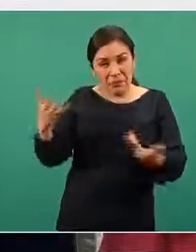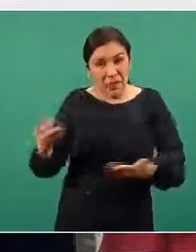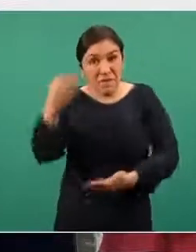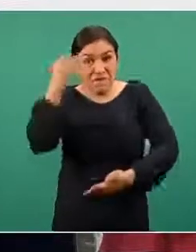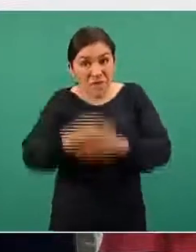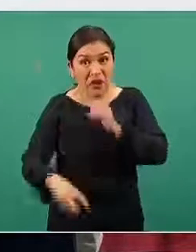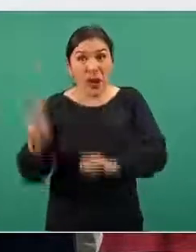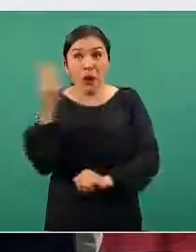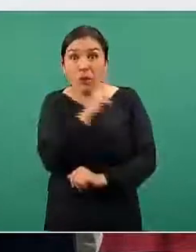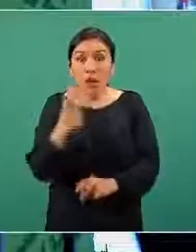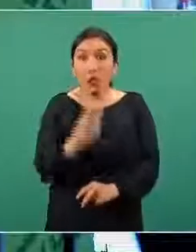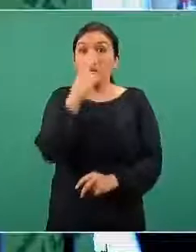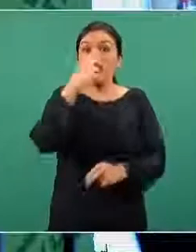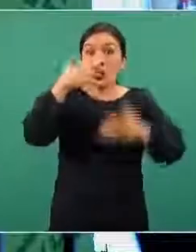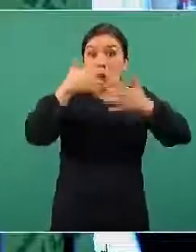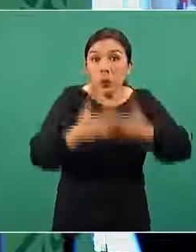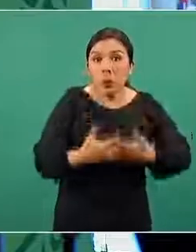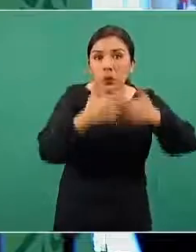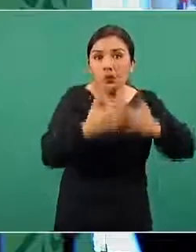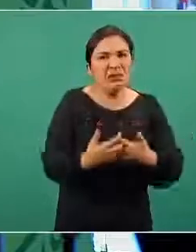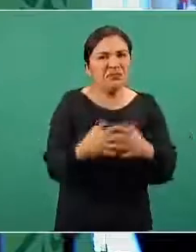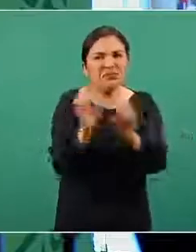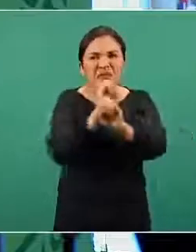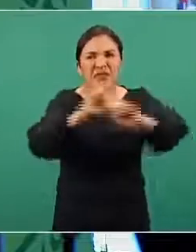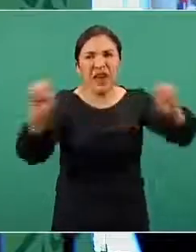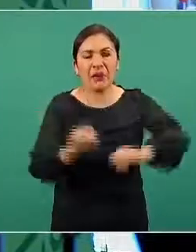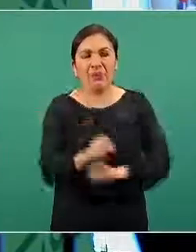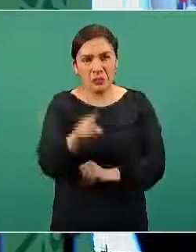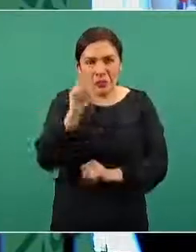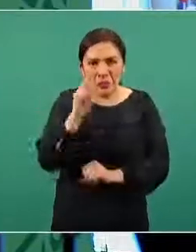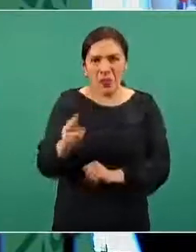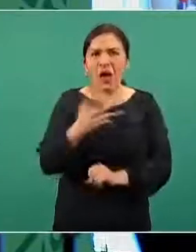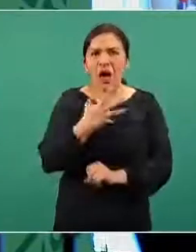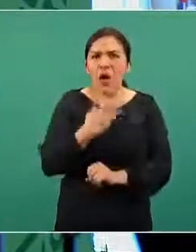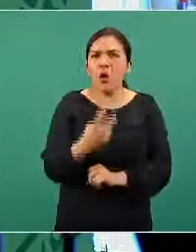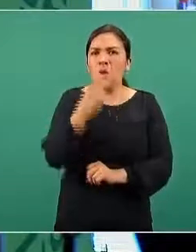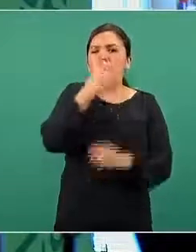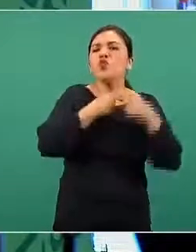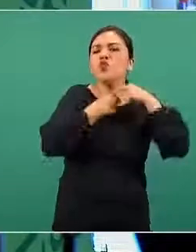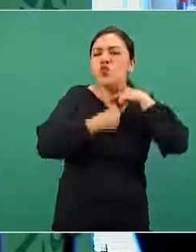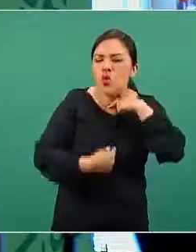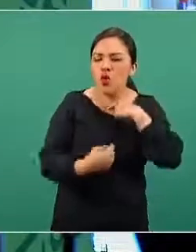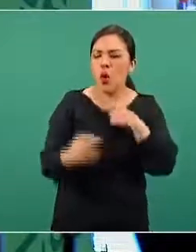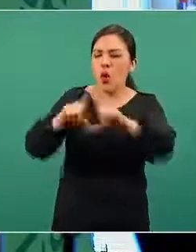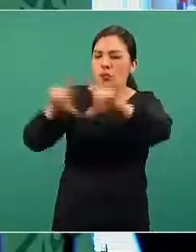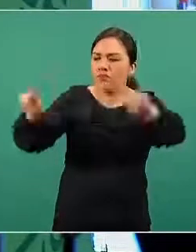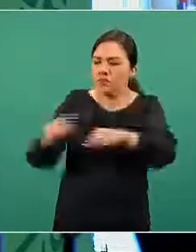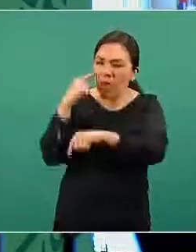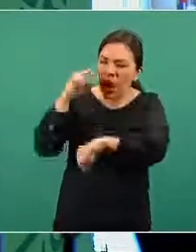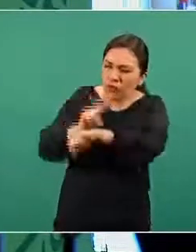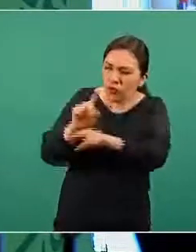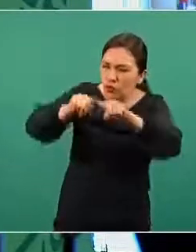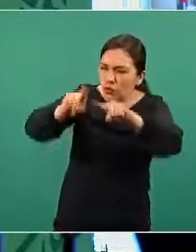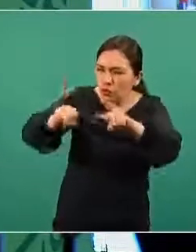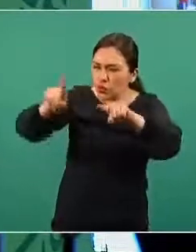faltó ventiladores mecánicos, tubos endotraqueales, monitores,